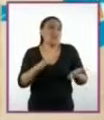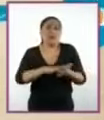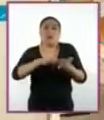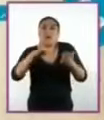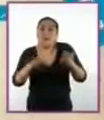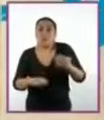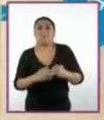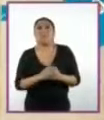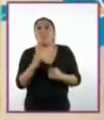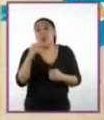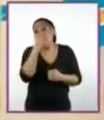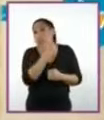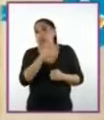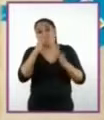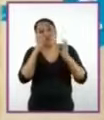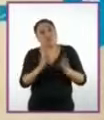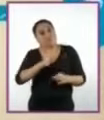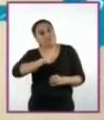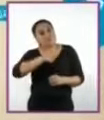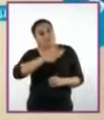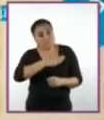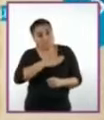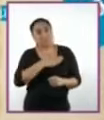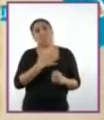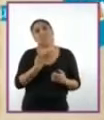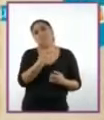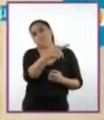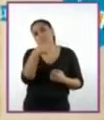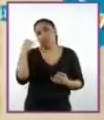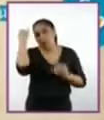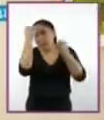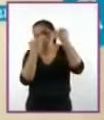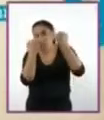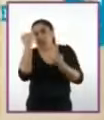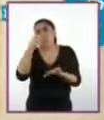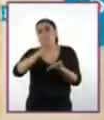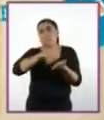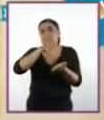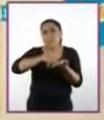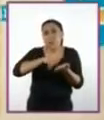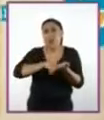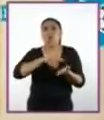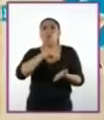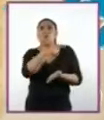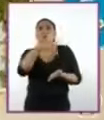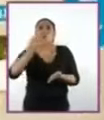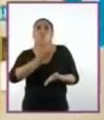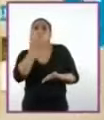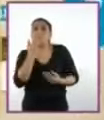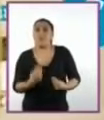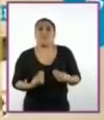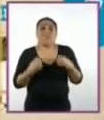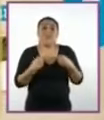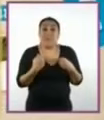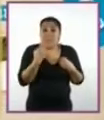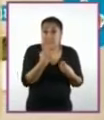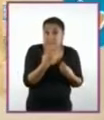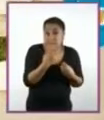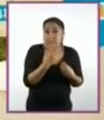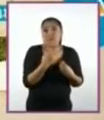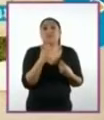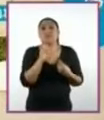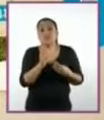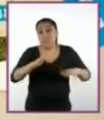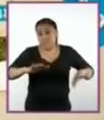ejemplo, nuestra lengua materna, creencias o valores y algunas formas de vida. Con estas dos nociones,